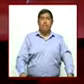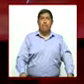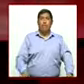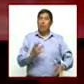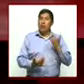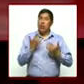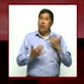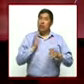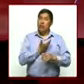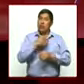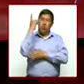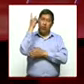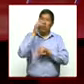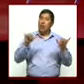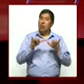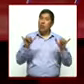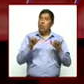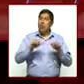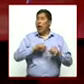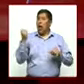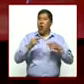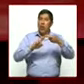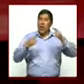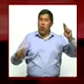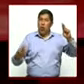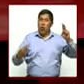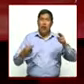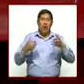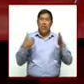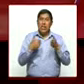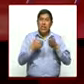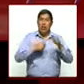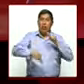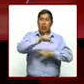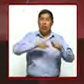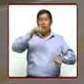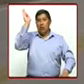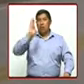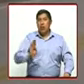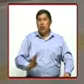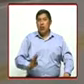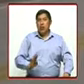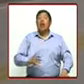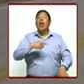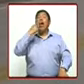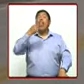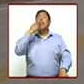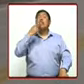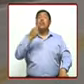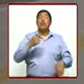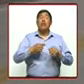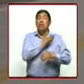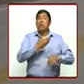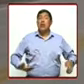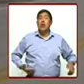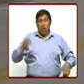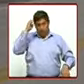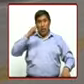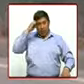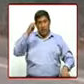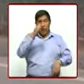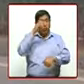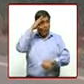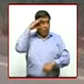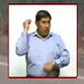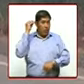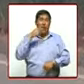Incendios que están afectando a nuestro país, pero también a otras regiones aledañas, por ejemplo, Brasil. Es por eso que se ha pronunciado el presidente del Estado, Luis Arce, y ha